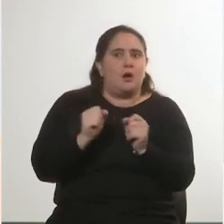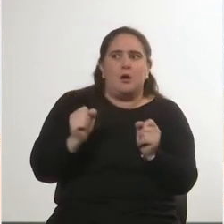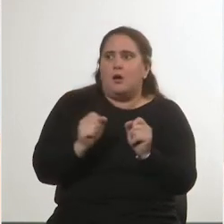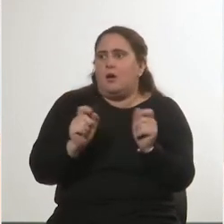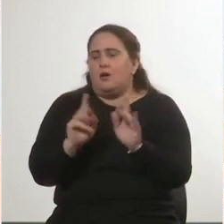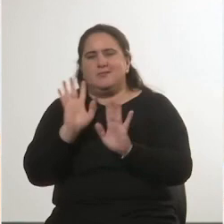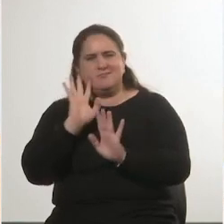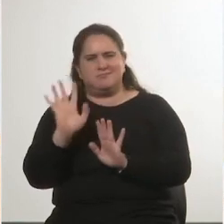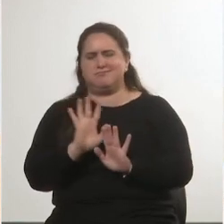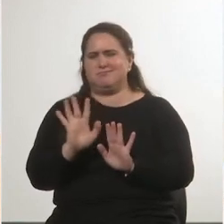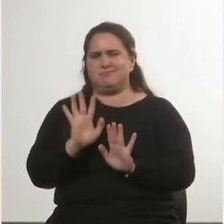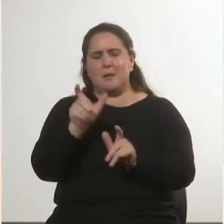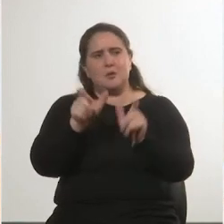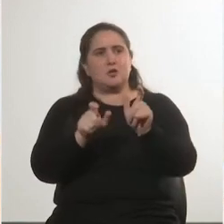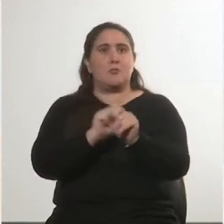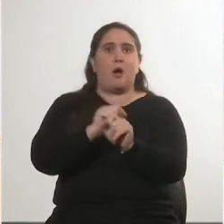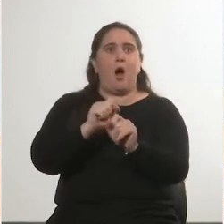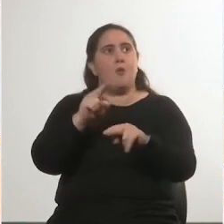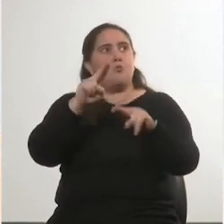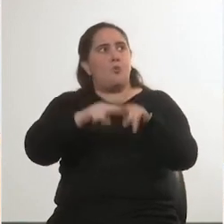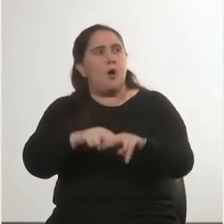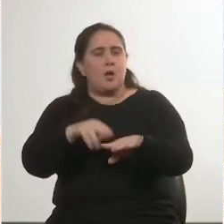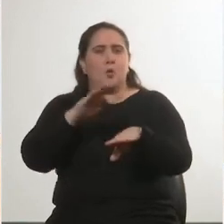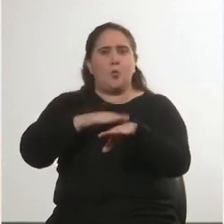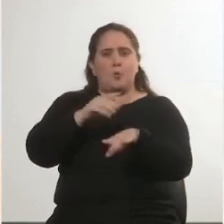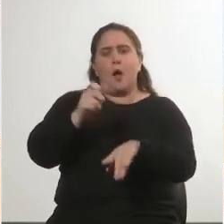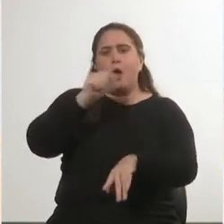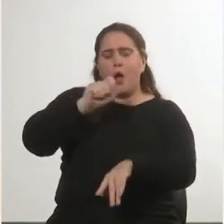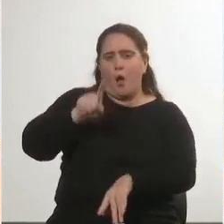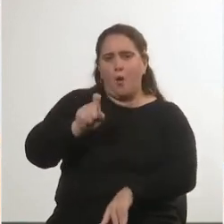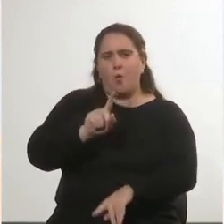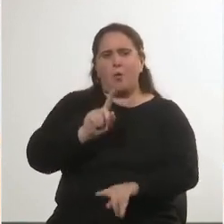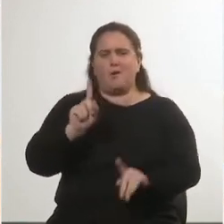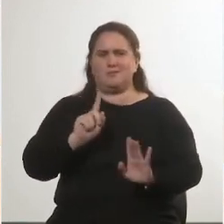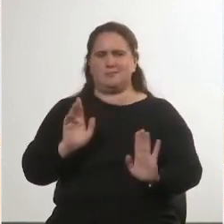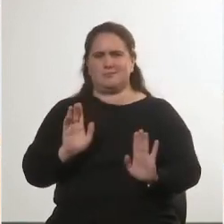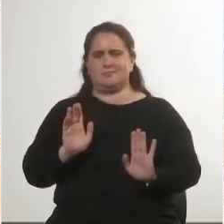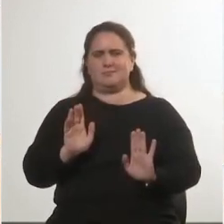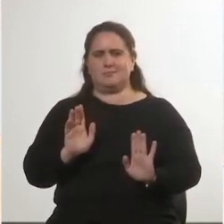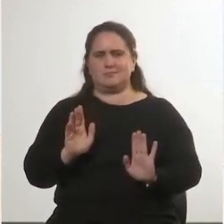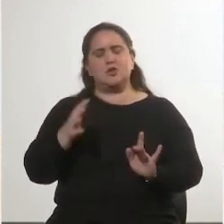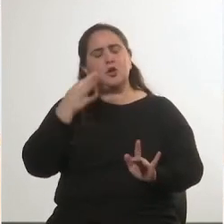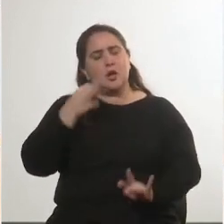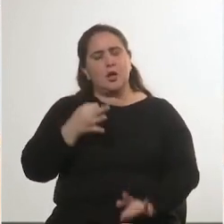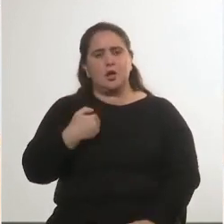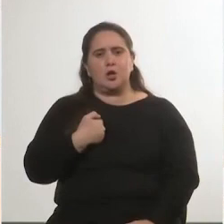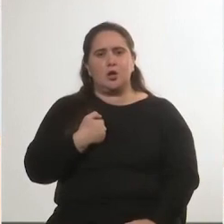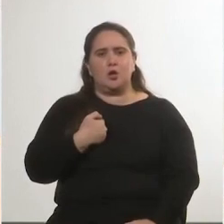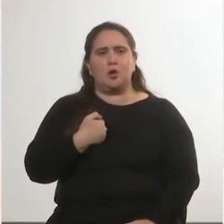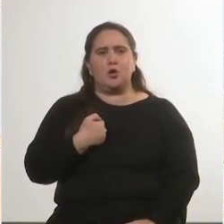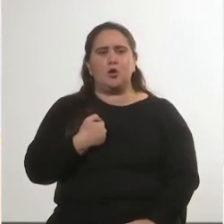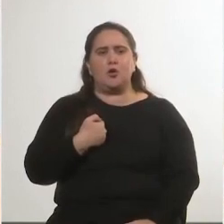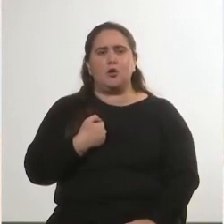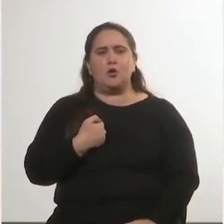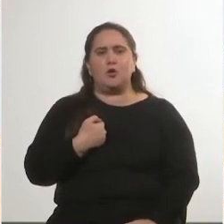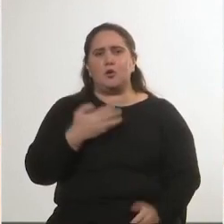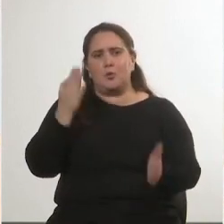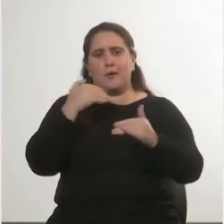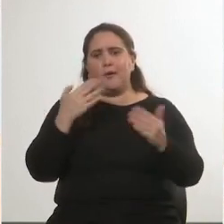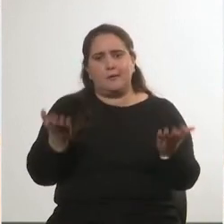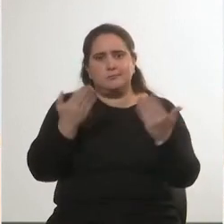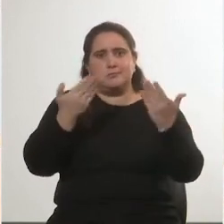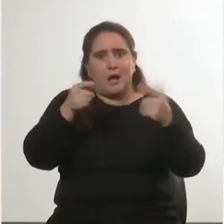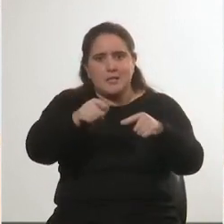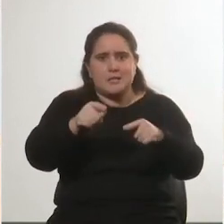asustando a la población con que se van a terminar muriendo si este tema del agua no se arregla. Yo creo que no se puede agitar